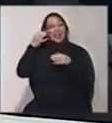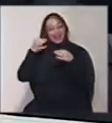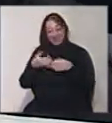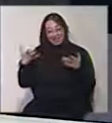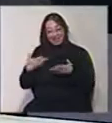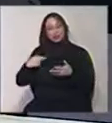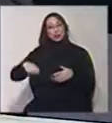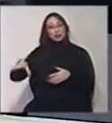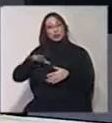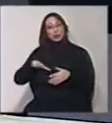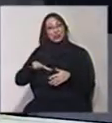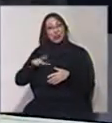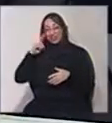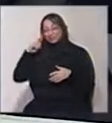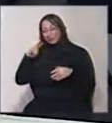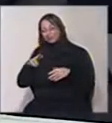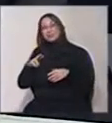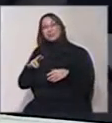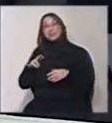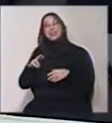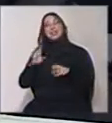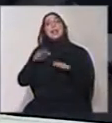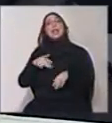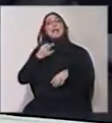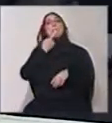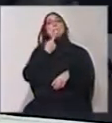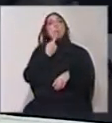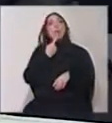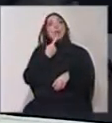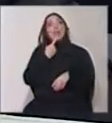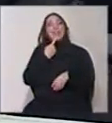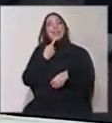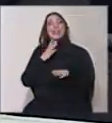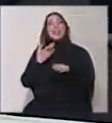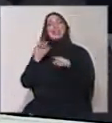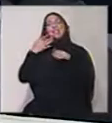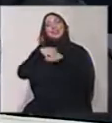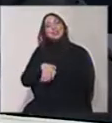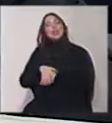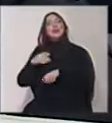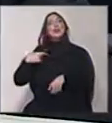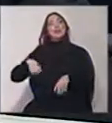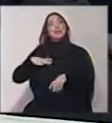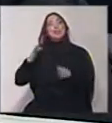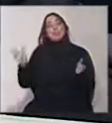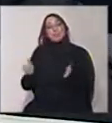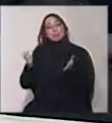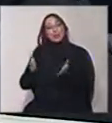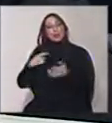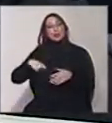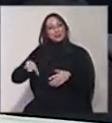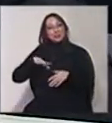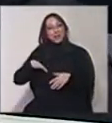social, desde el punto de vista del efecto de las políticas del Estado en materia de reinserción social y de promoción social, yo creo que